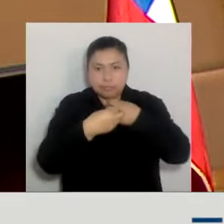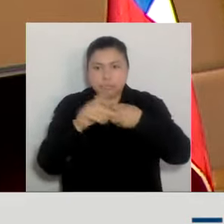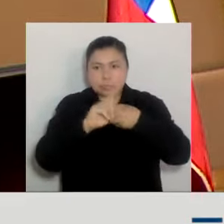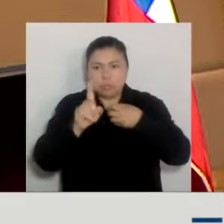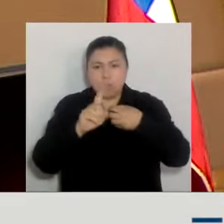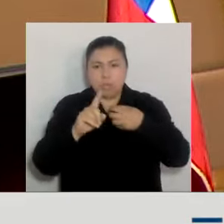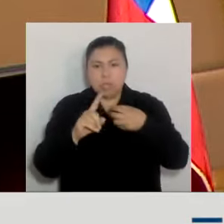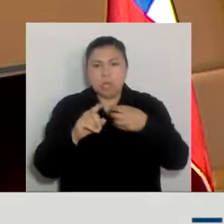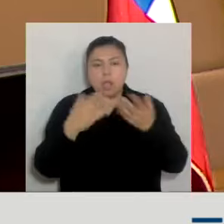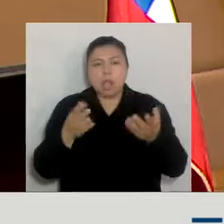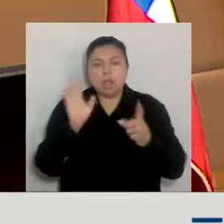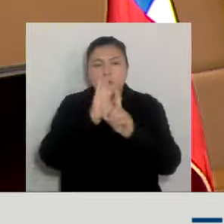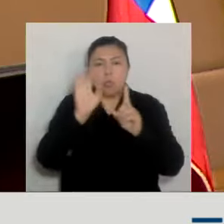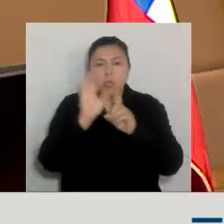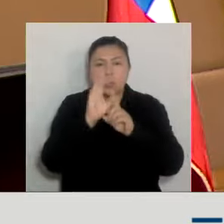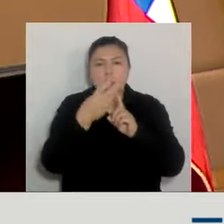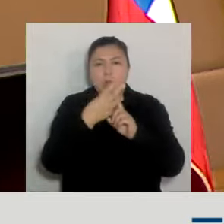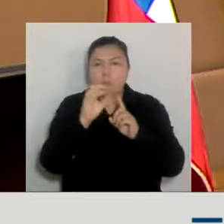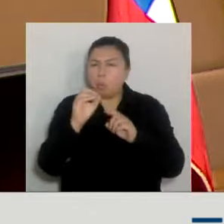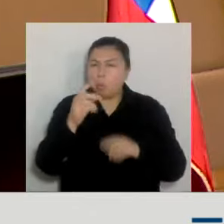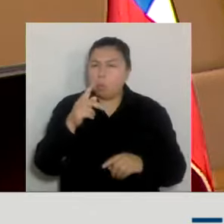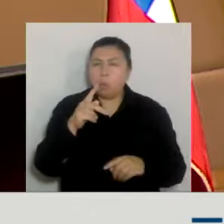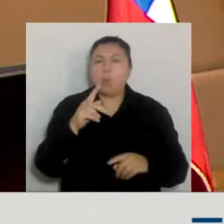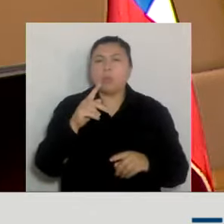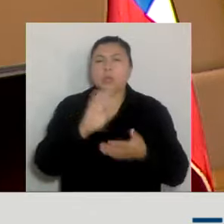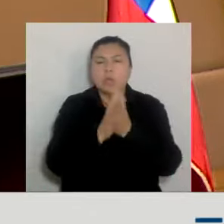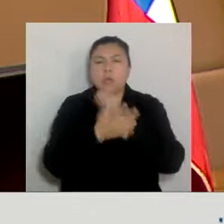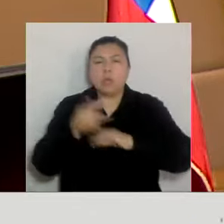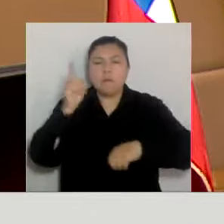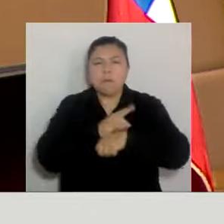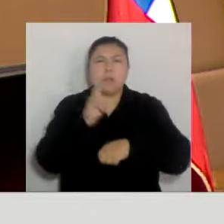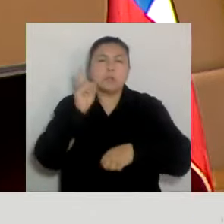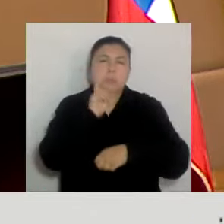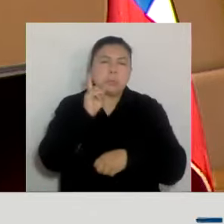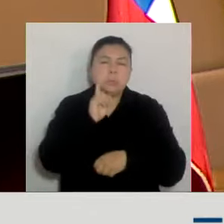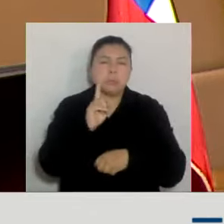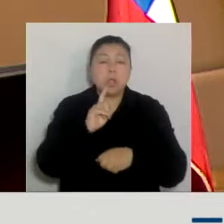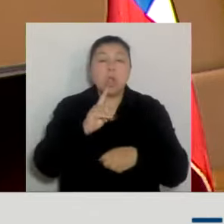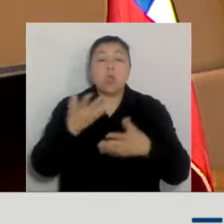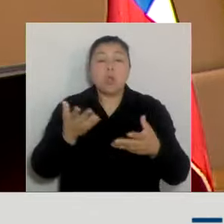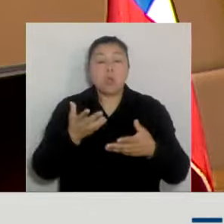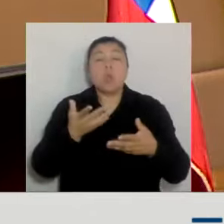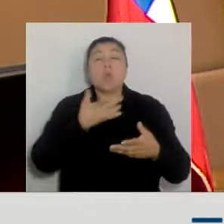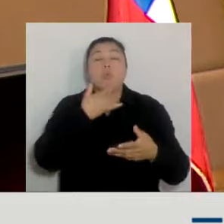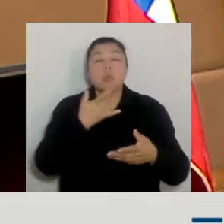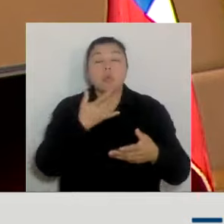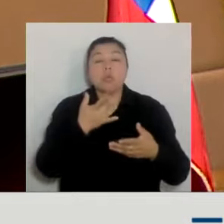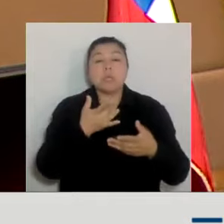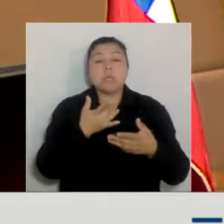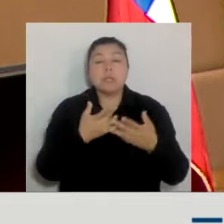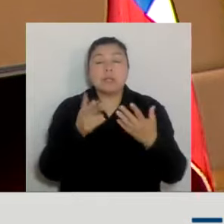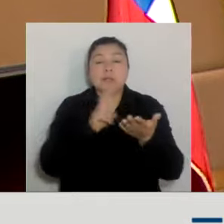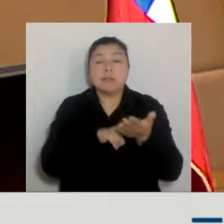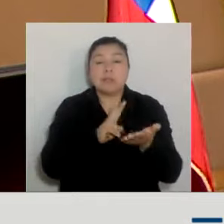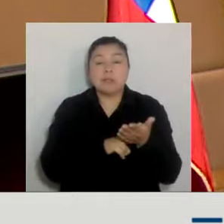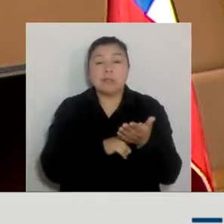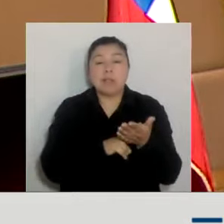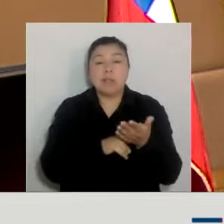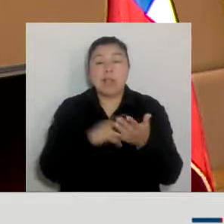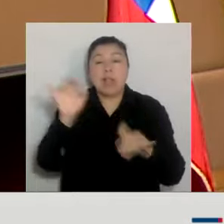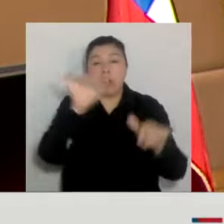viviendo nosotros hoy día que todo es falso todo es mentira y todo porque Generalmente va en las cosas reales como la ciencia algo tan